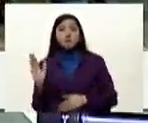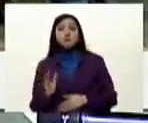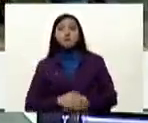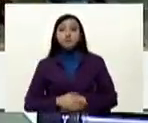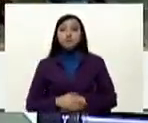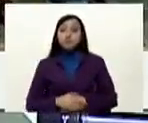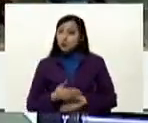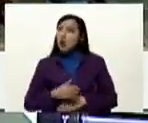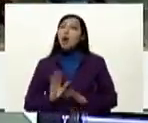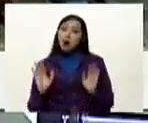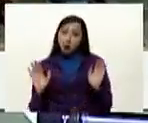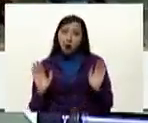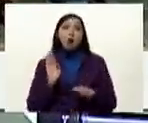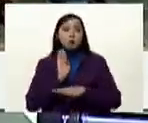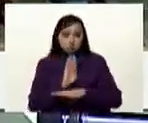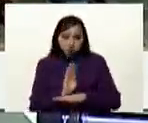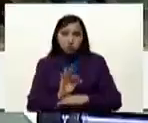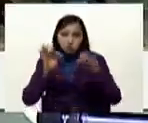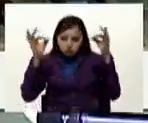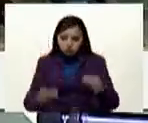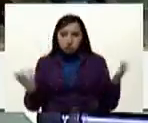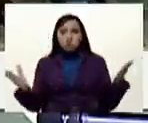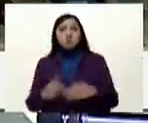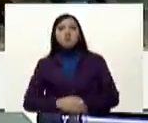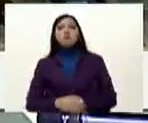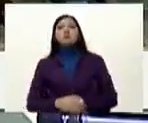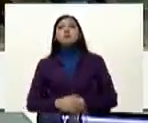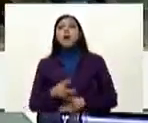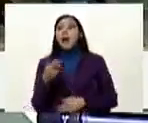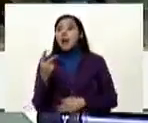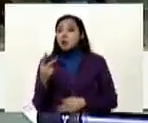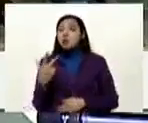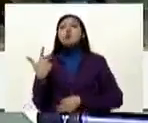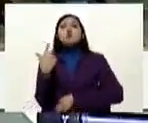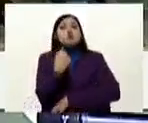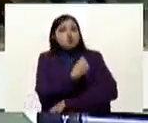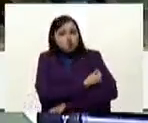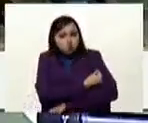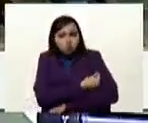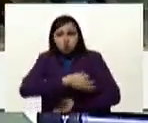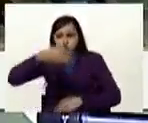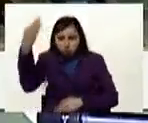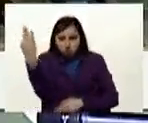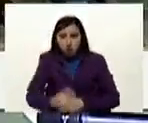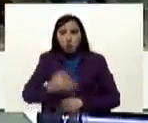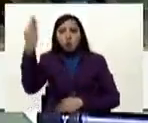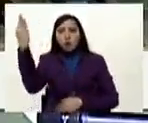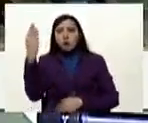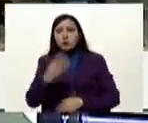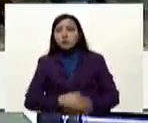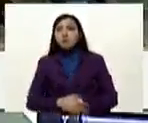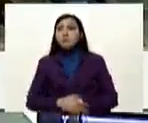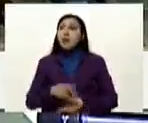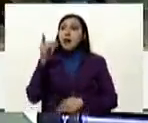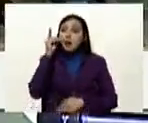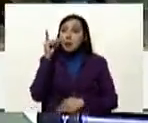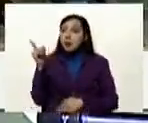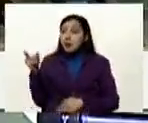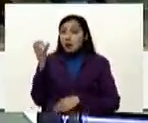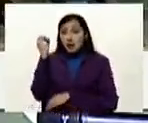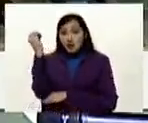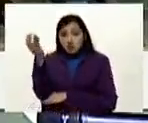Entonces vamos a cuidarnos. En segundo lugar, a vacunarse. A vacunarse. Yo quisiera que la vicepresidenta ejecutiva